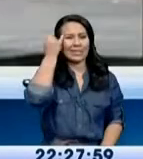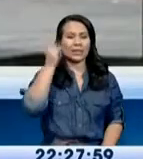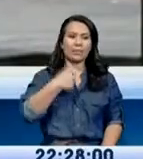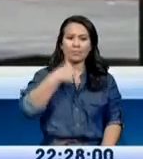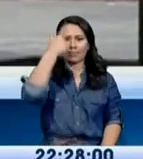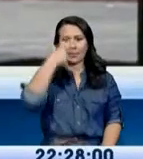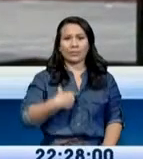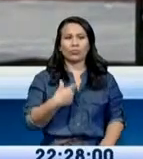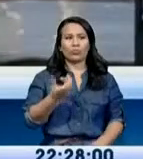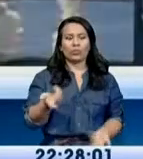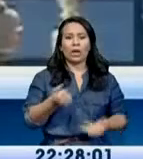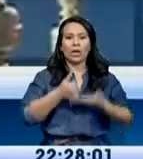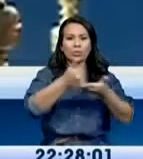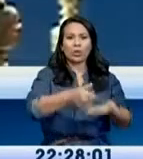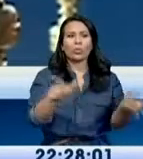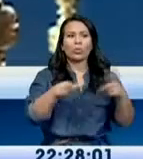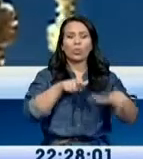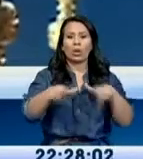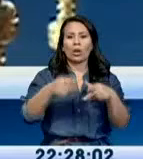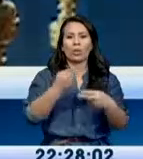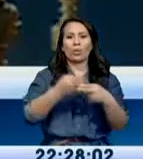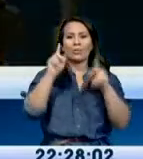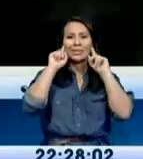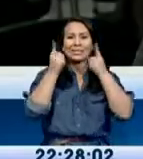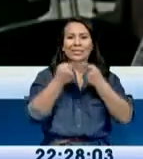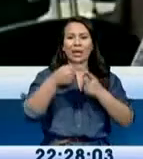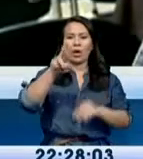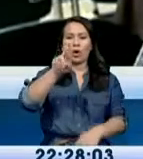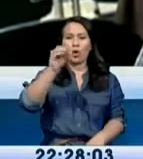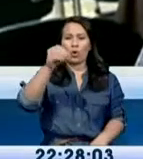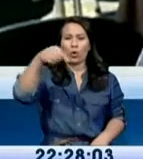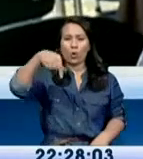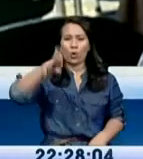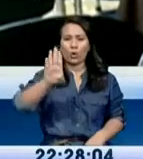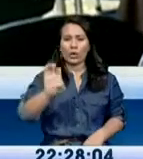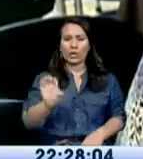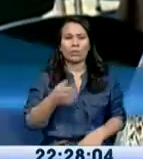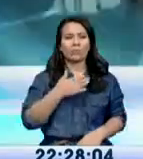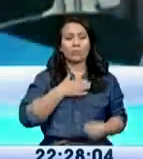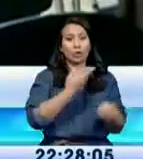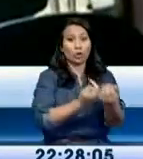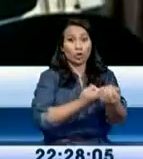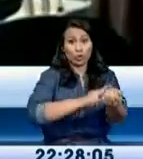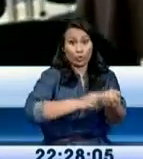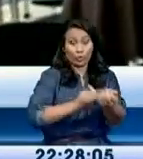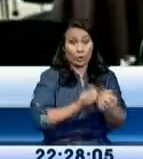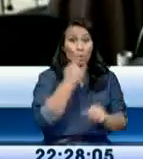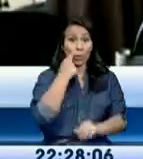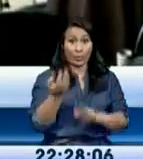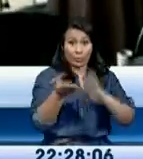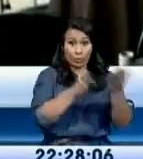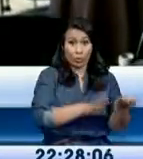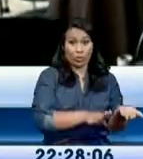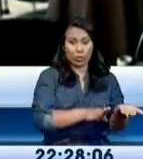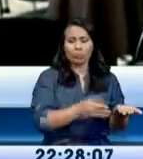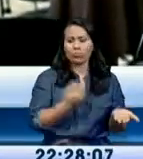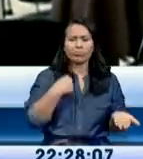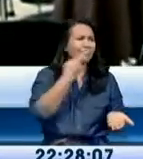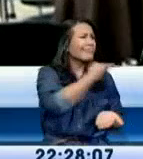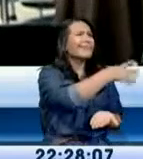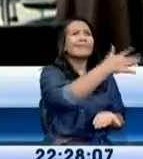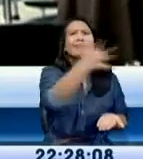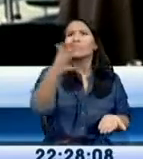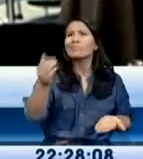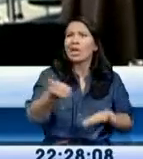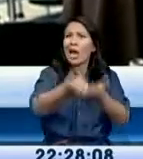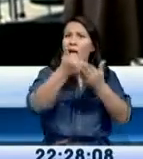El sector de San Roque, centro de Quito, hoy está de luto. Mi sobrino, como no ha habido quien se entre, él se entra, se amarra